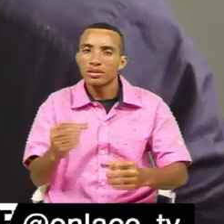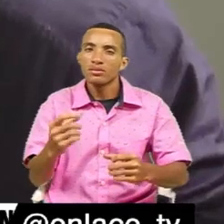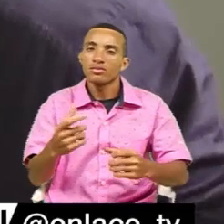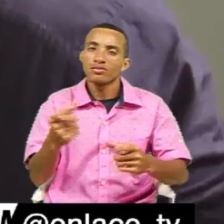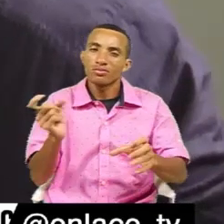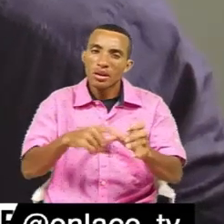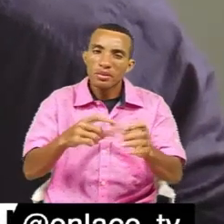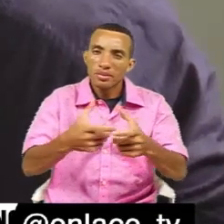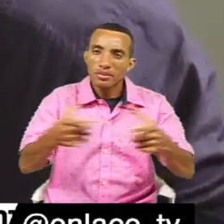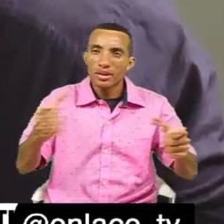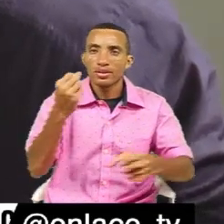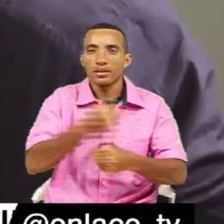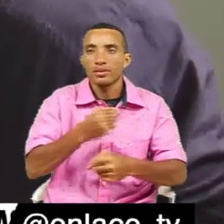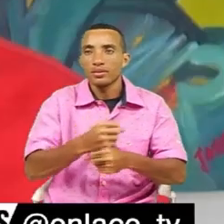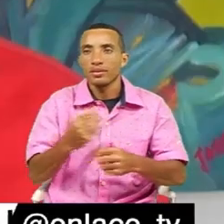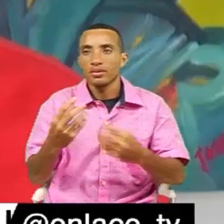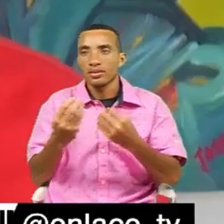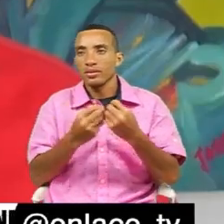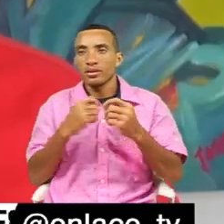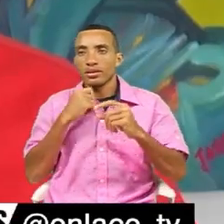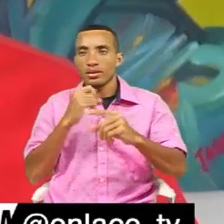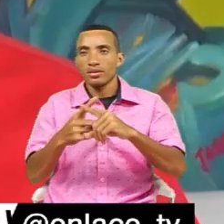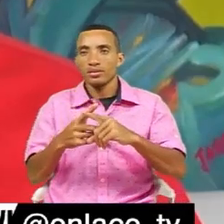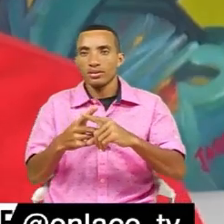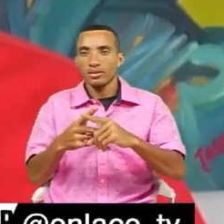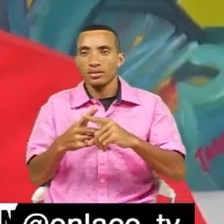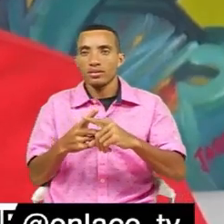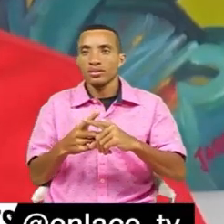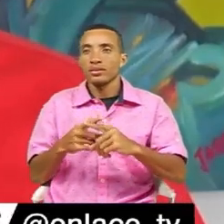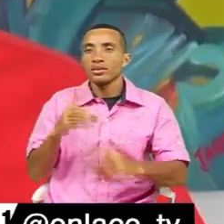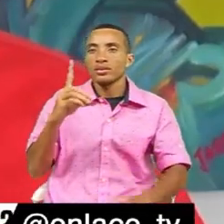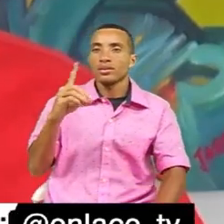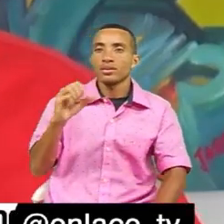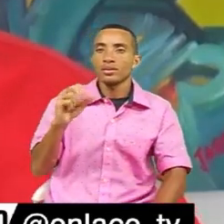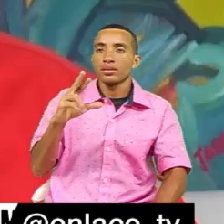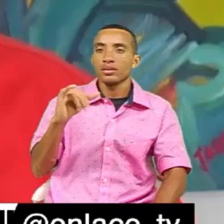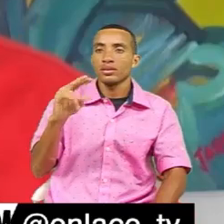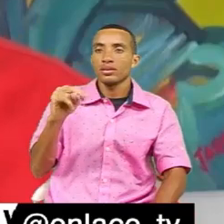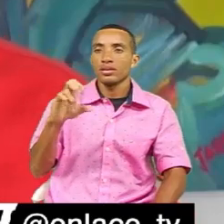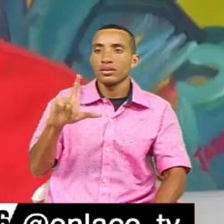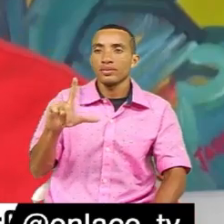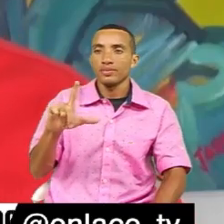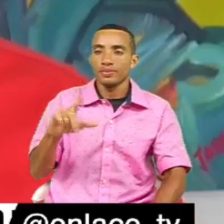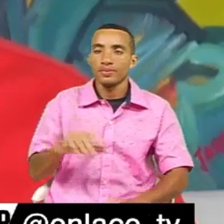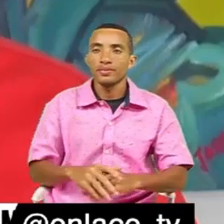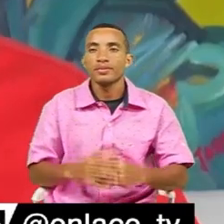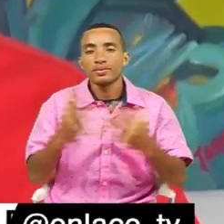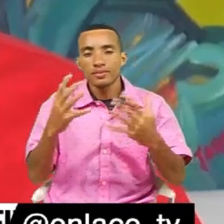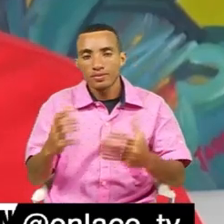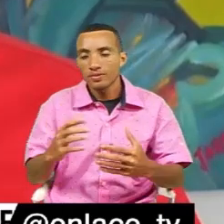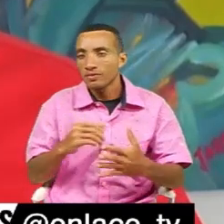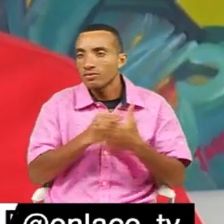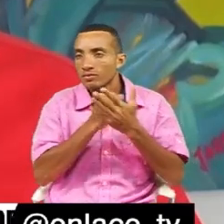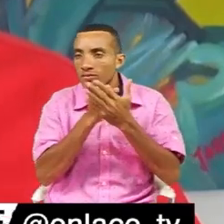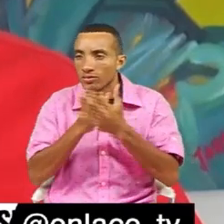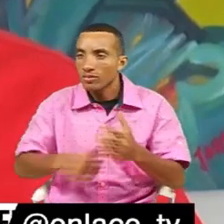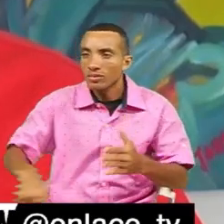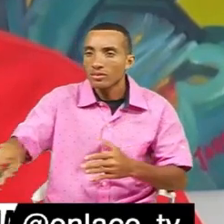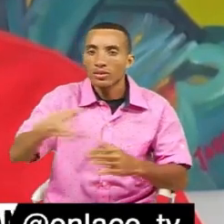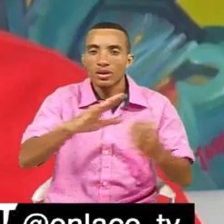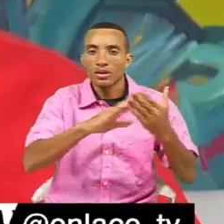el exconcejal Darinel Villamizar. ¿Qué quiere Barranca Bermeja Solidaria? Ser solidario con los habitantes de Barranca Bermeja.